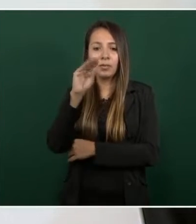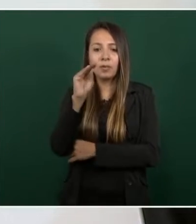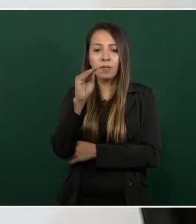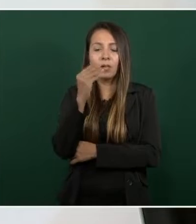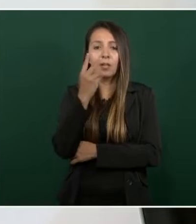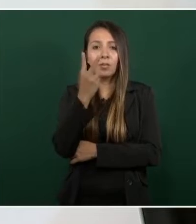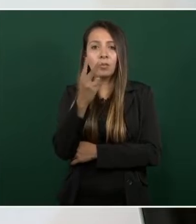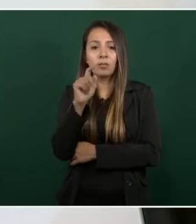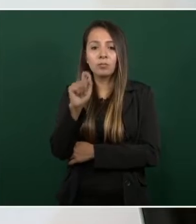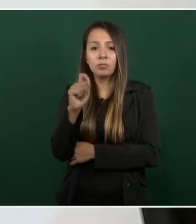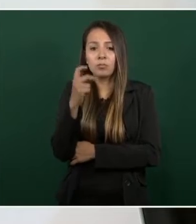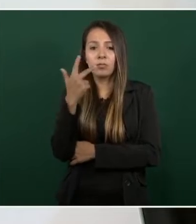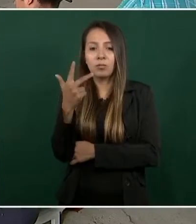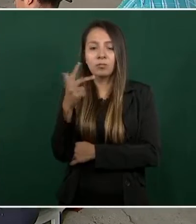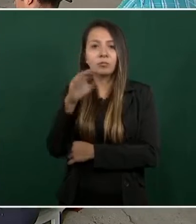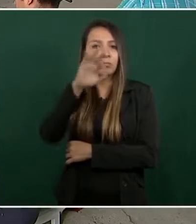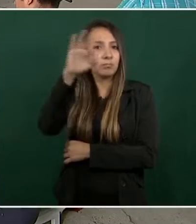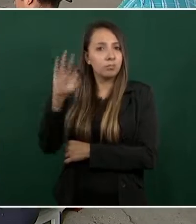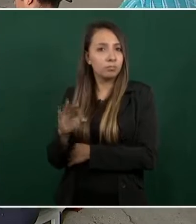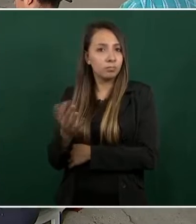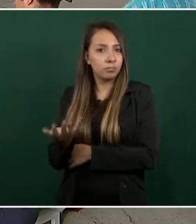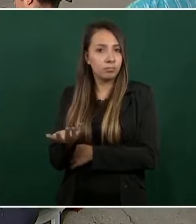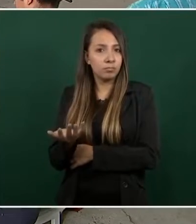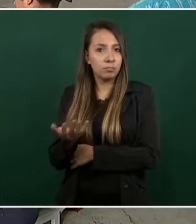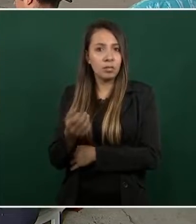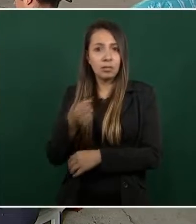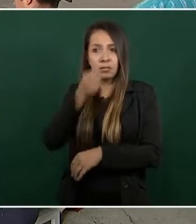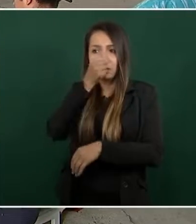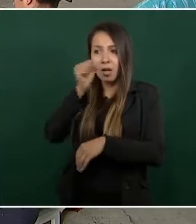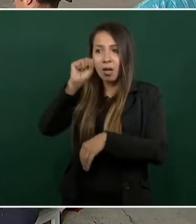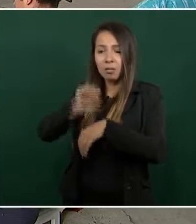92.8%. No el secretario de gobierno,